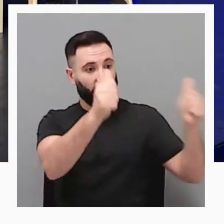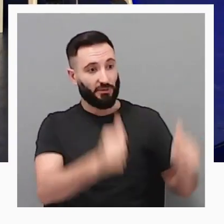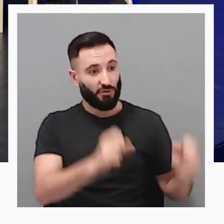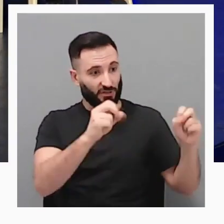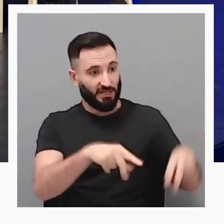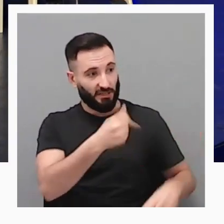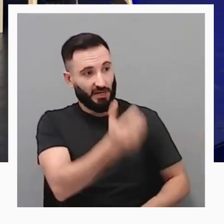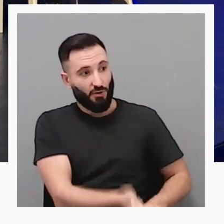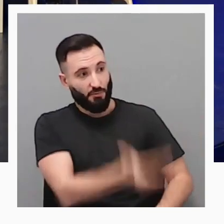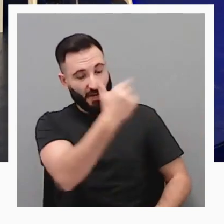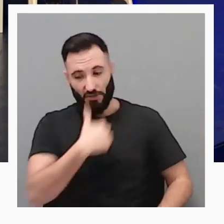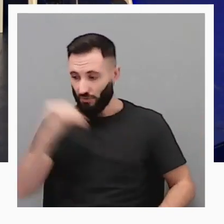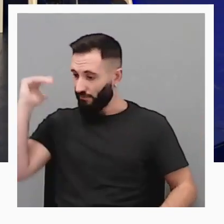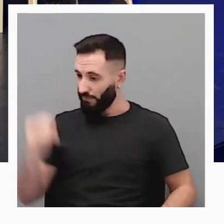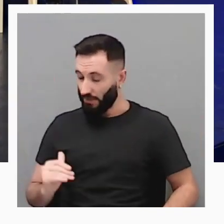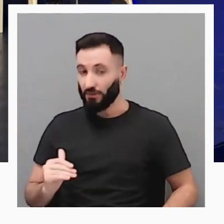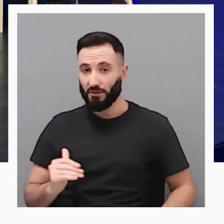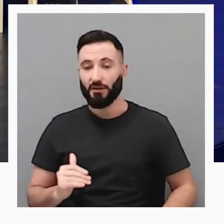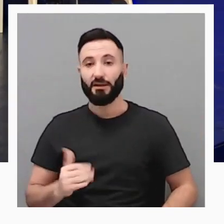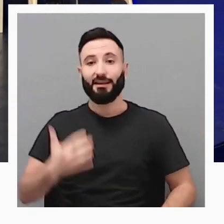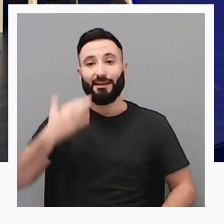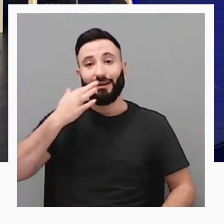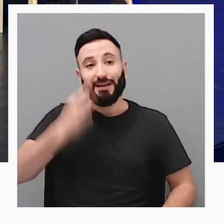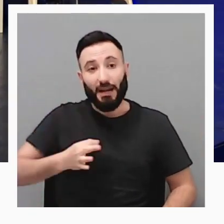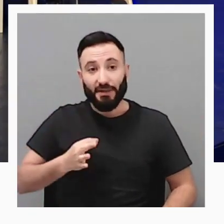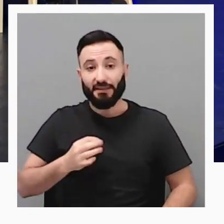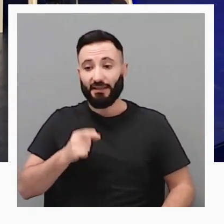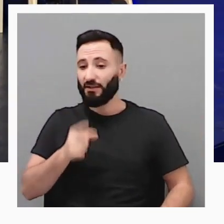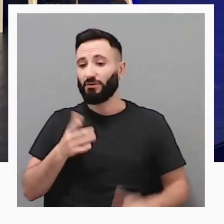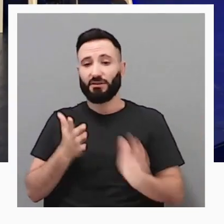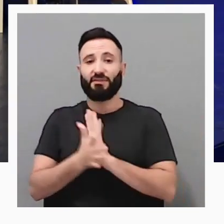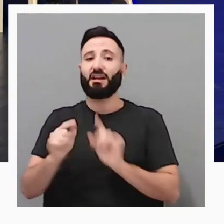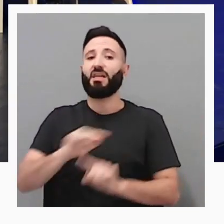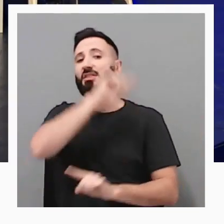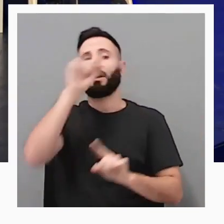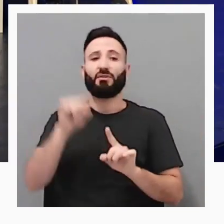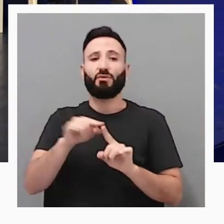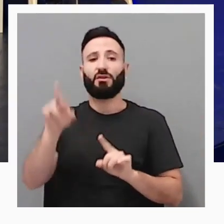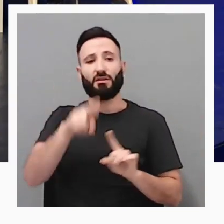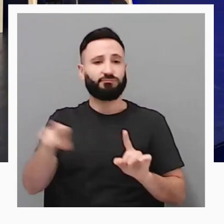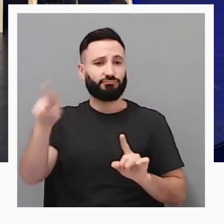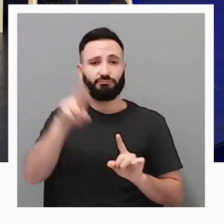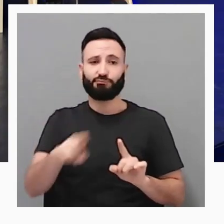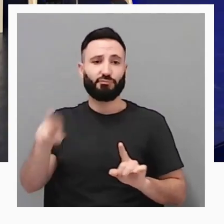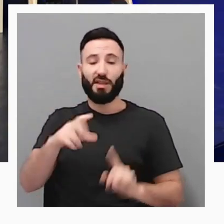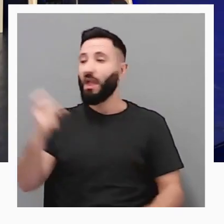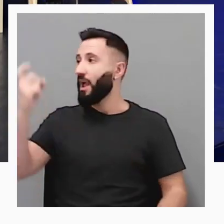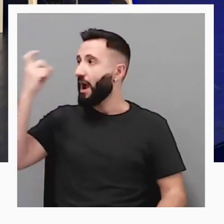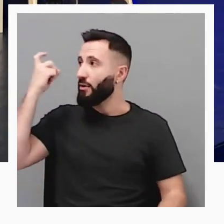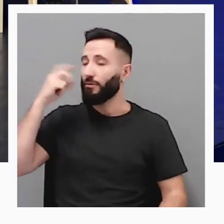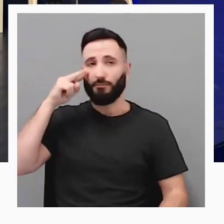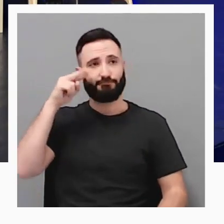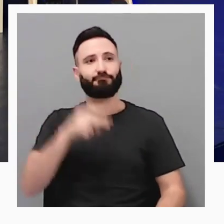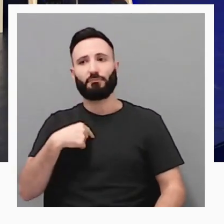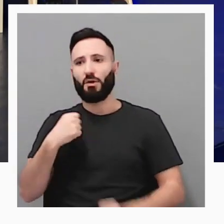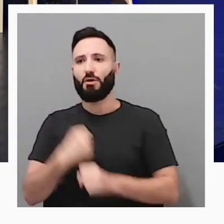ellos, y realmente pues esto es un círculo vicioso. Es decir, el alumno ve que puede trabajar